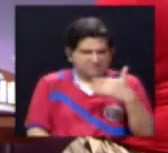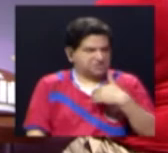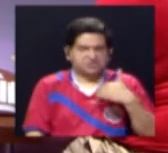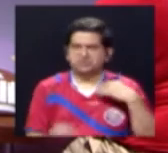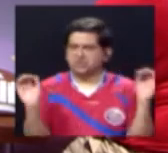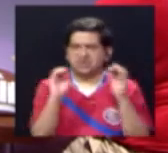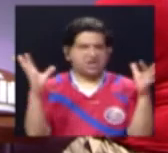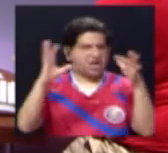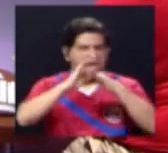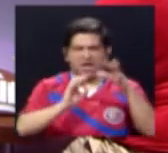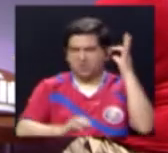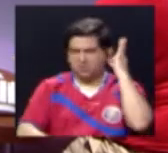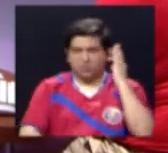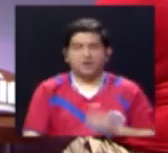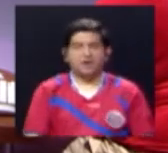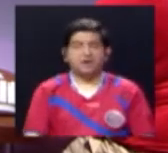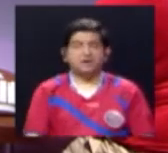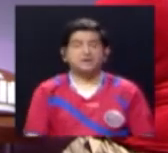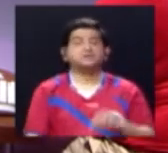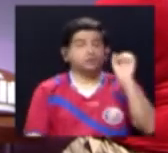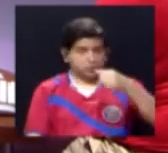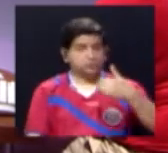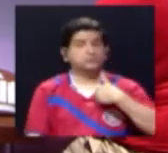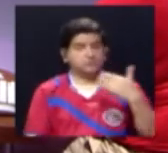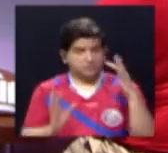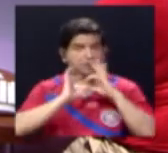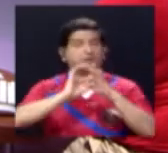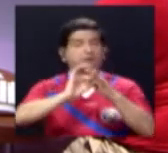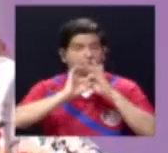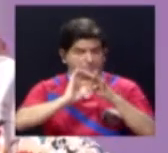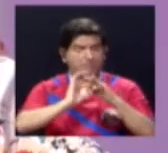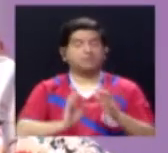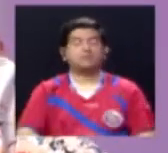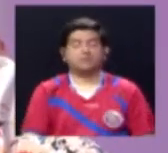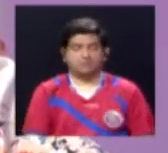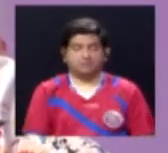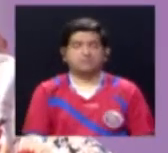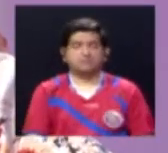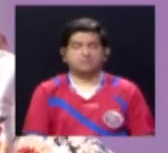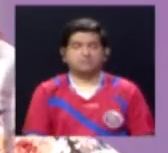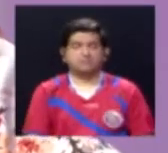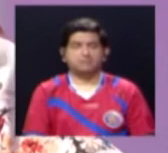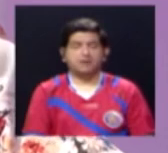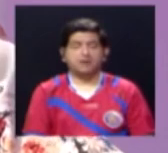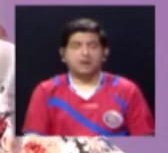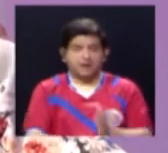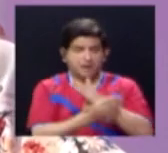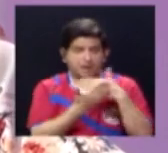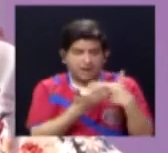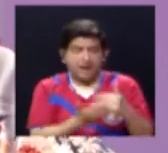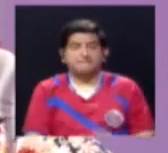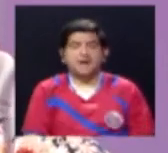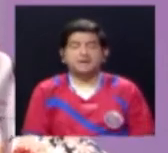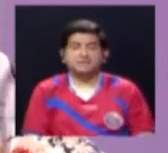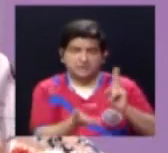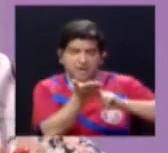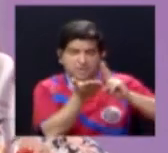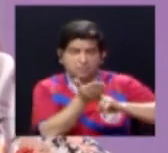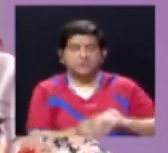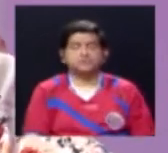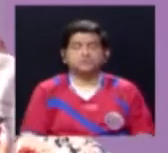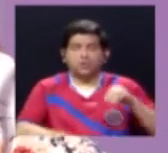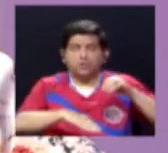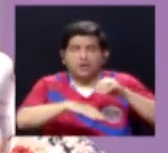no tienen nada que ver con las mujeres y que tienen que ver con las mujeres tiene que ver con las mujeres lo fiscal porque tiene impactos diferenciados